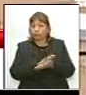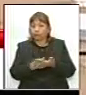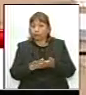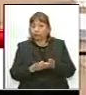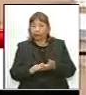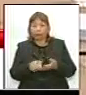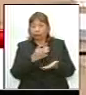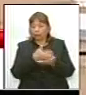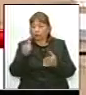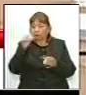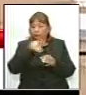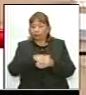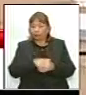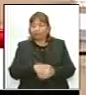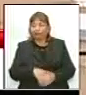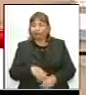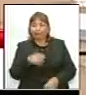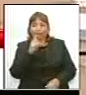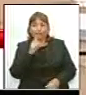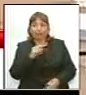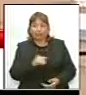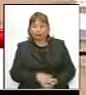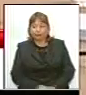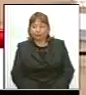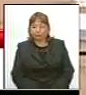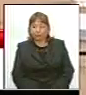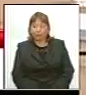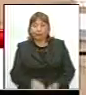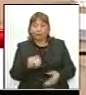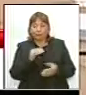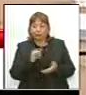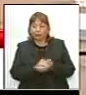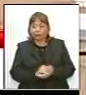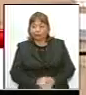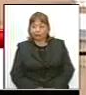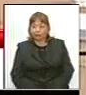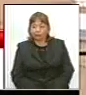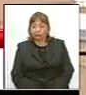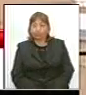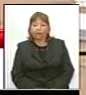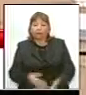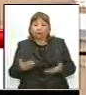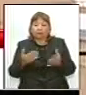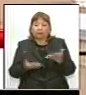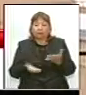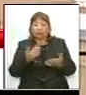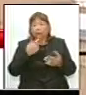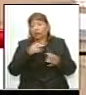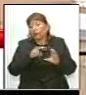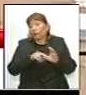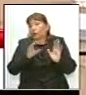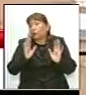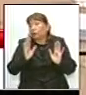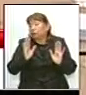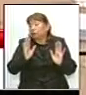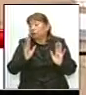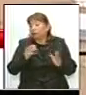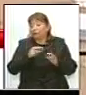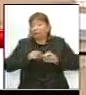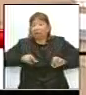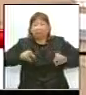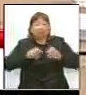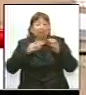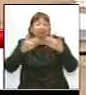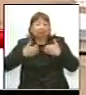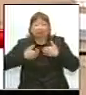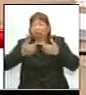y lo vote. O sea que aquí nadie ha hablado de vinculante. Es ridículo suponer que pueda ser vinculante y que los parlamentarios no tenemos